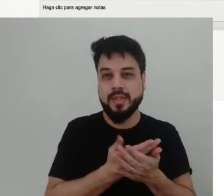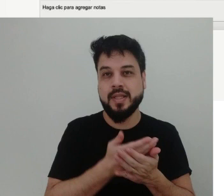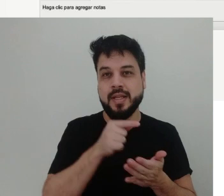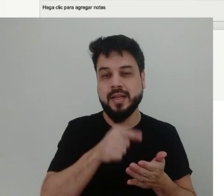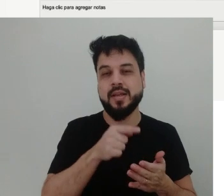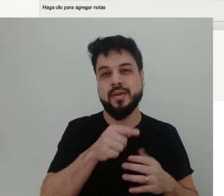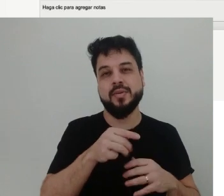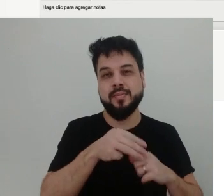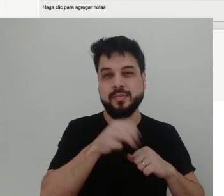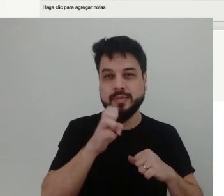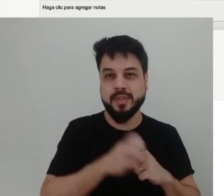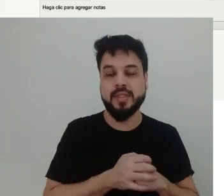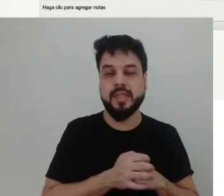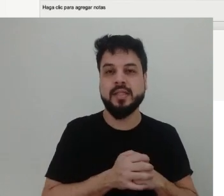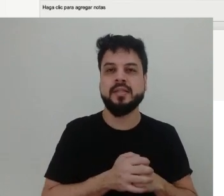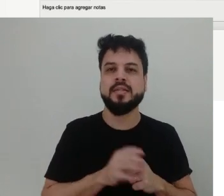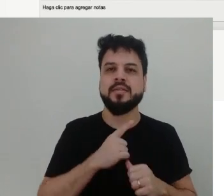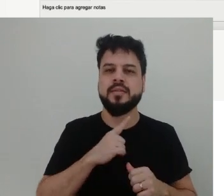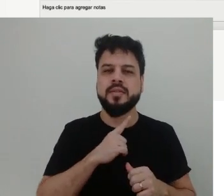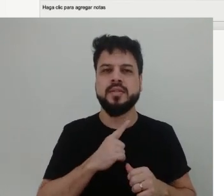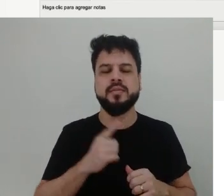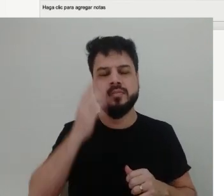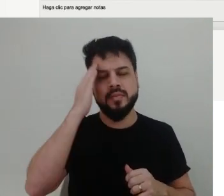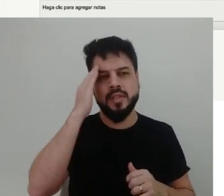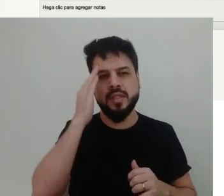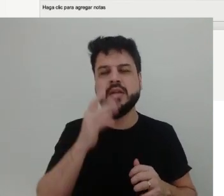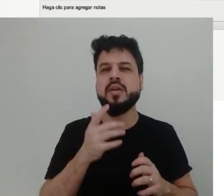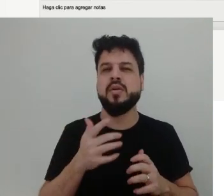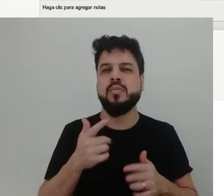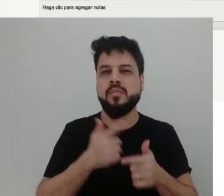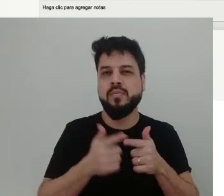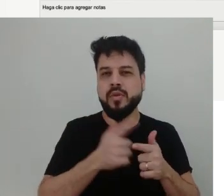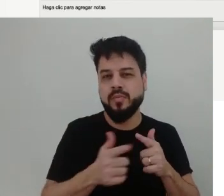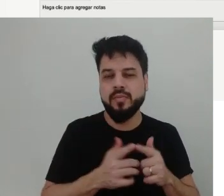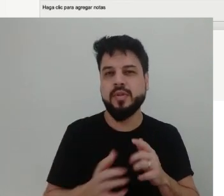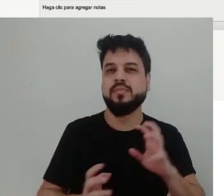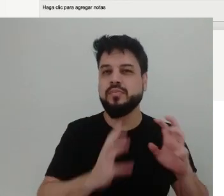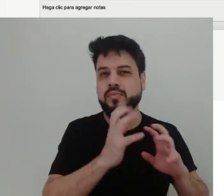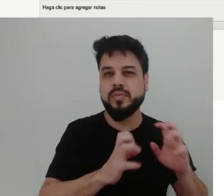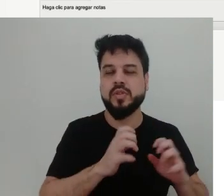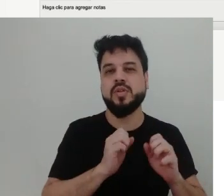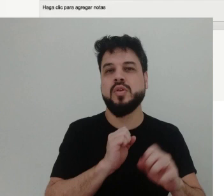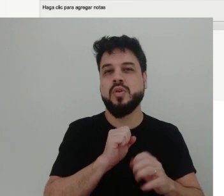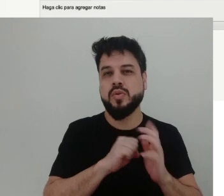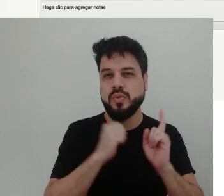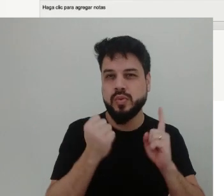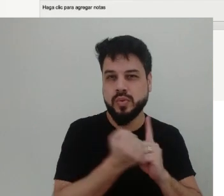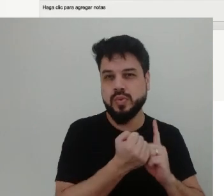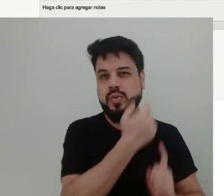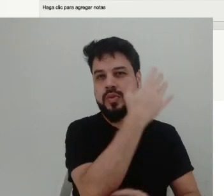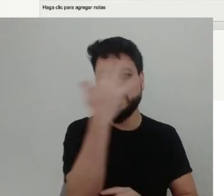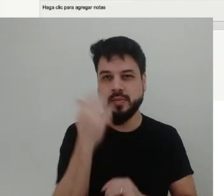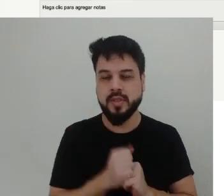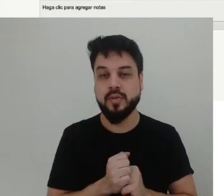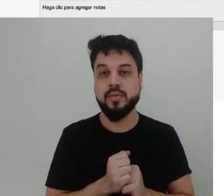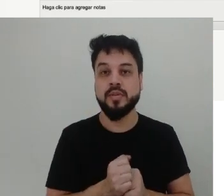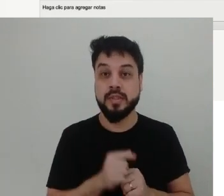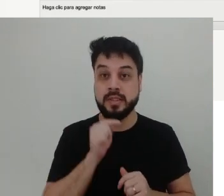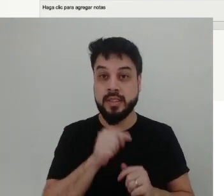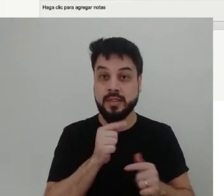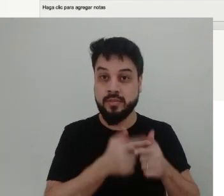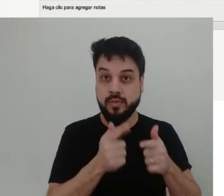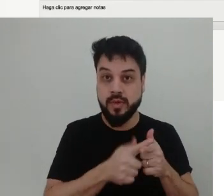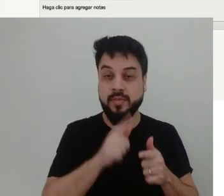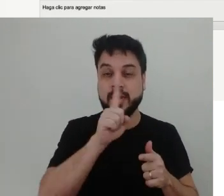Así se hacía cada vez más evidente para mí la importancia del estudio interdisciplinario y de la grieta cada vez también mayor